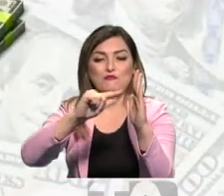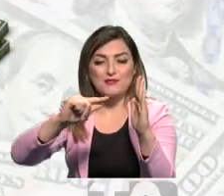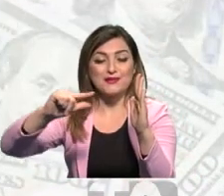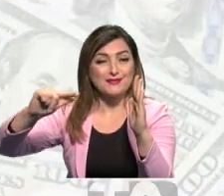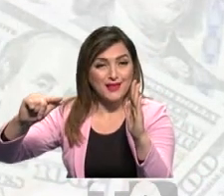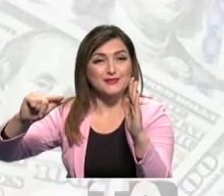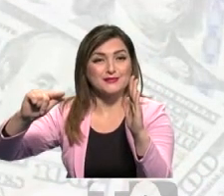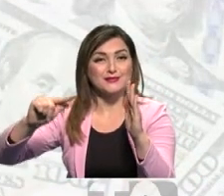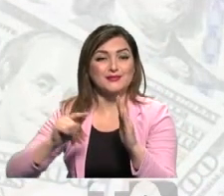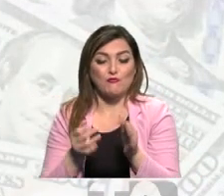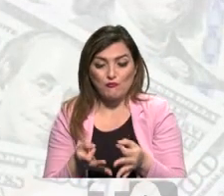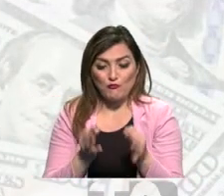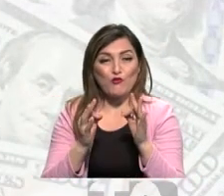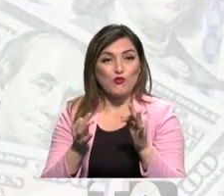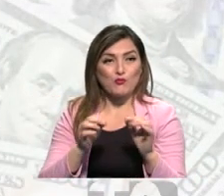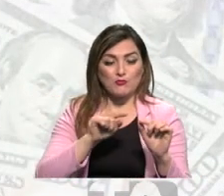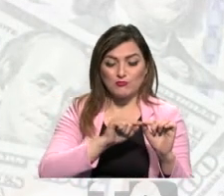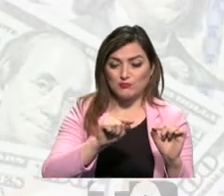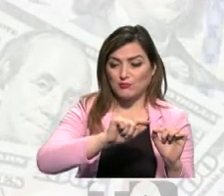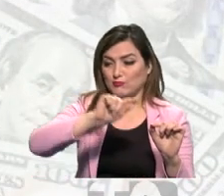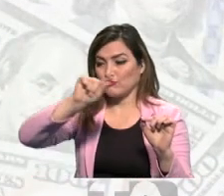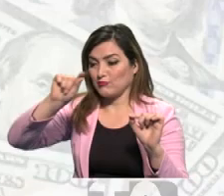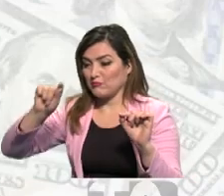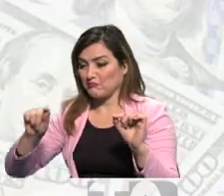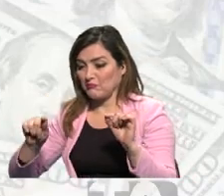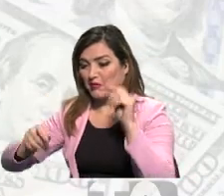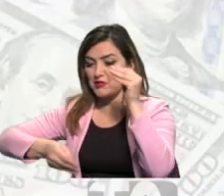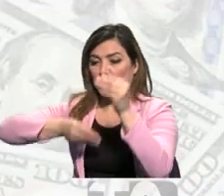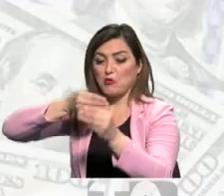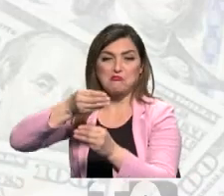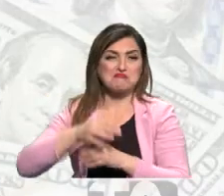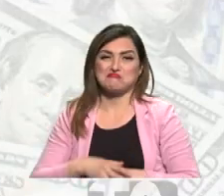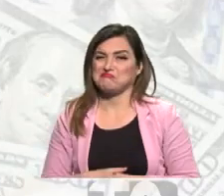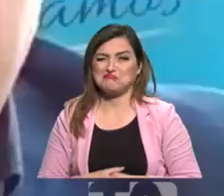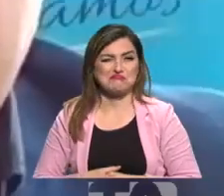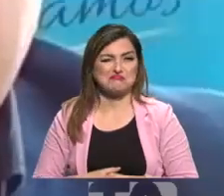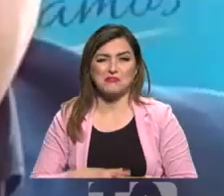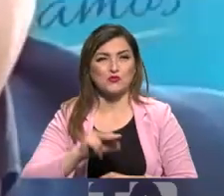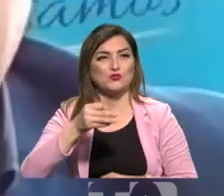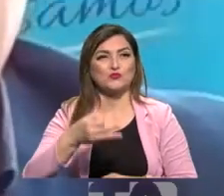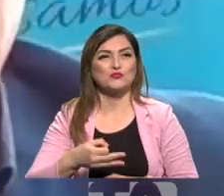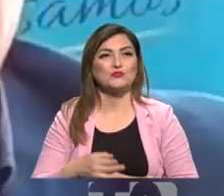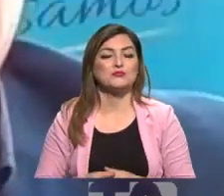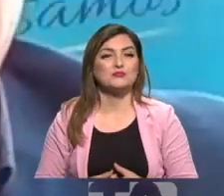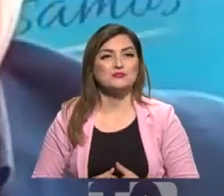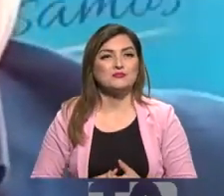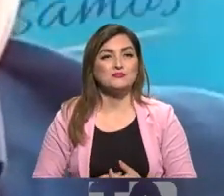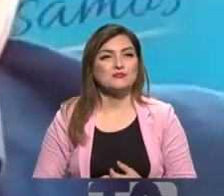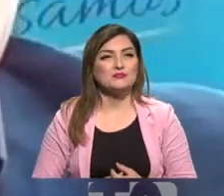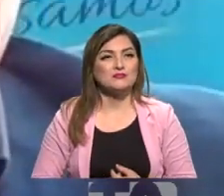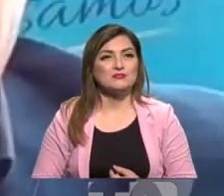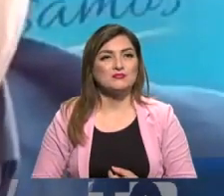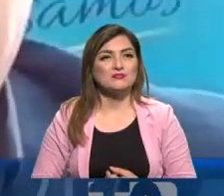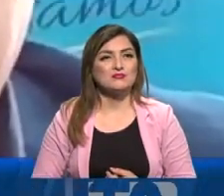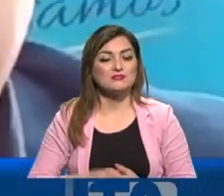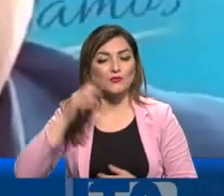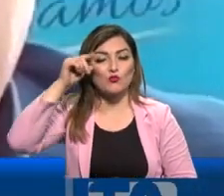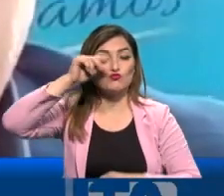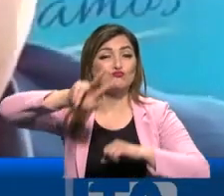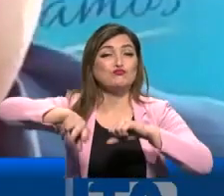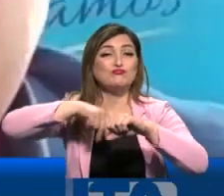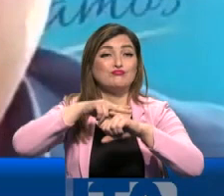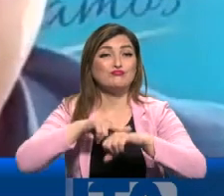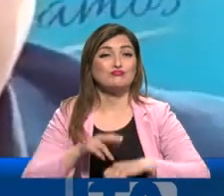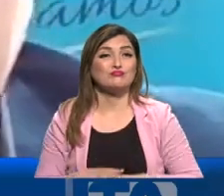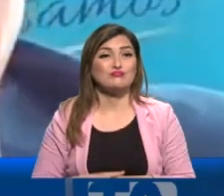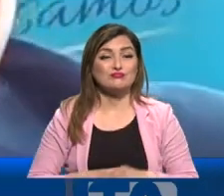aunque se establecieron mecanismos para una devolución ágil, esto no siempre se cumplía. Y ahí entraba en discrecionalidad del gobierno nacional de decir,